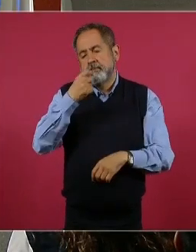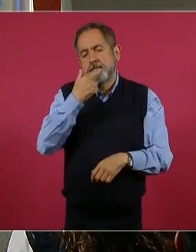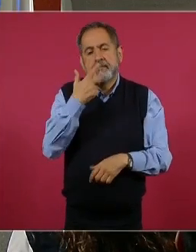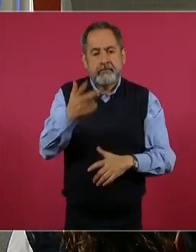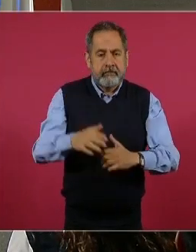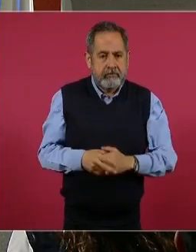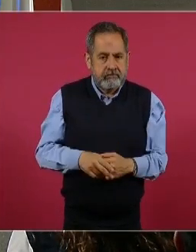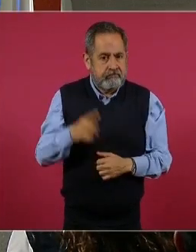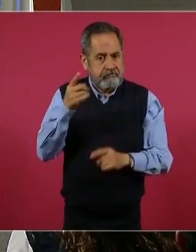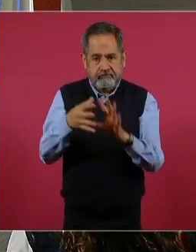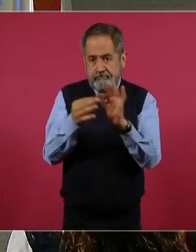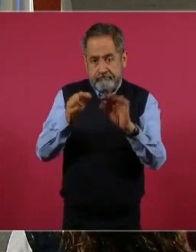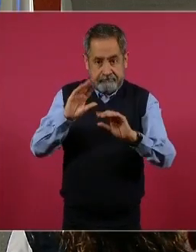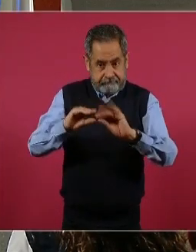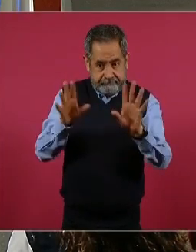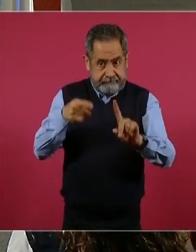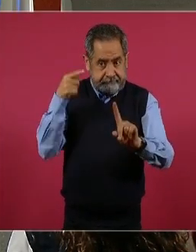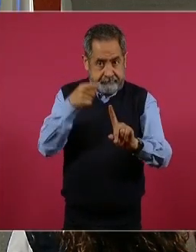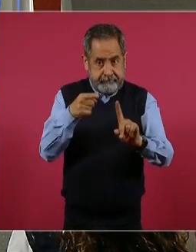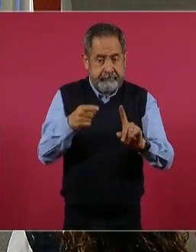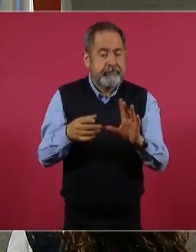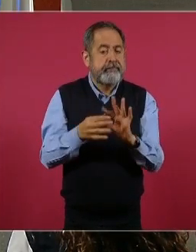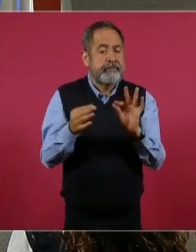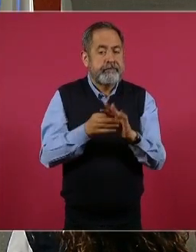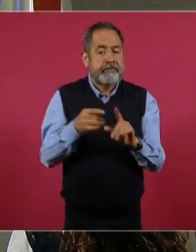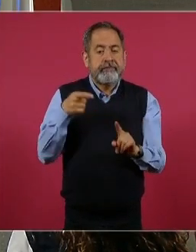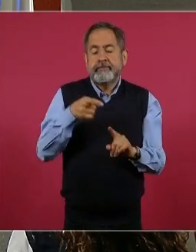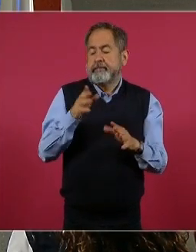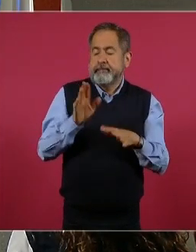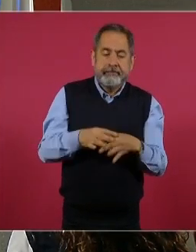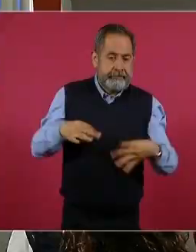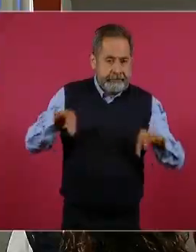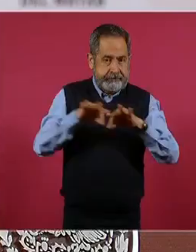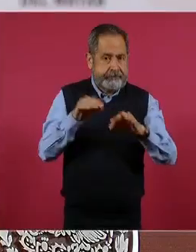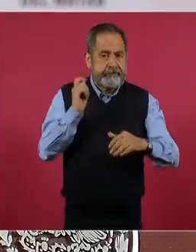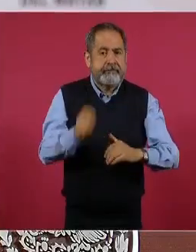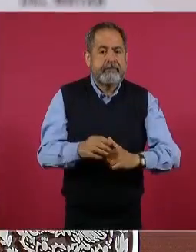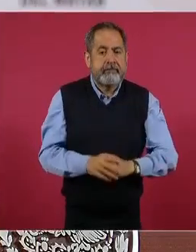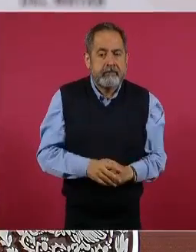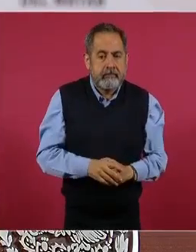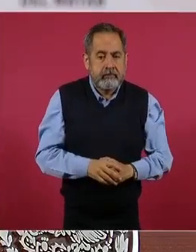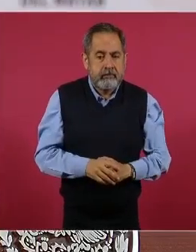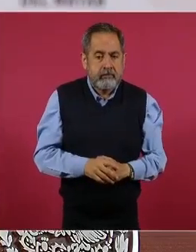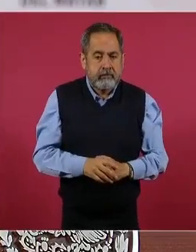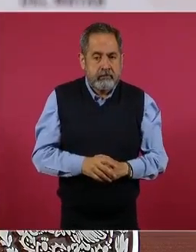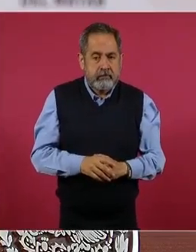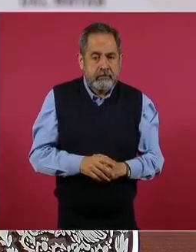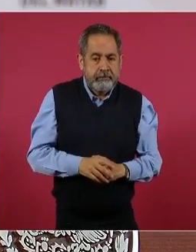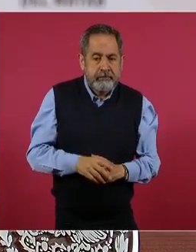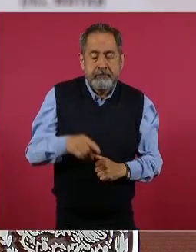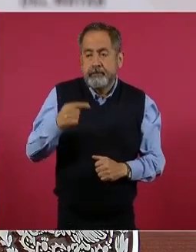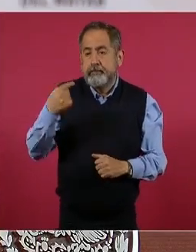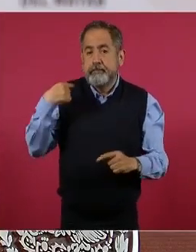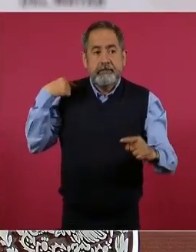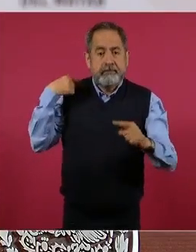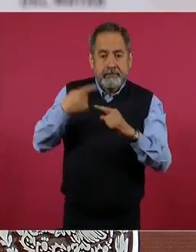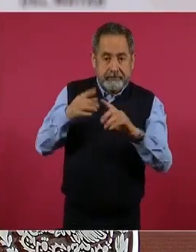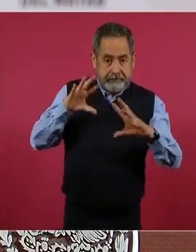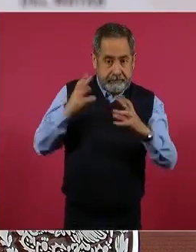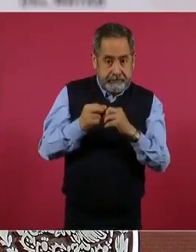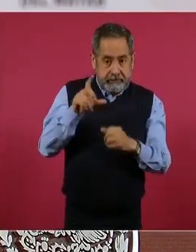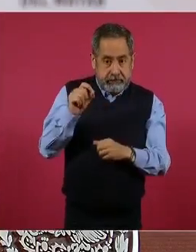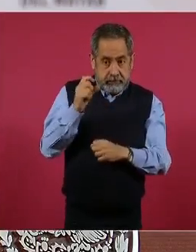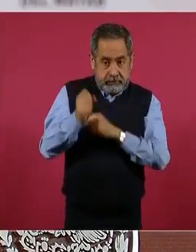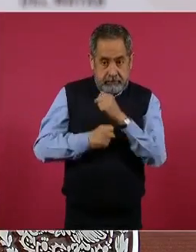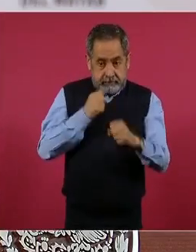ser contundente sobre este punto, porque quizás es lo más importante. Lo que se construyó durante 20 años